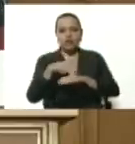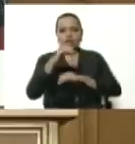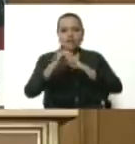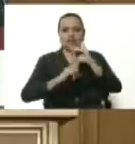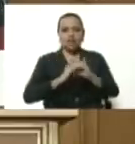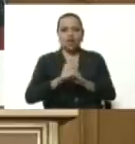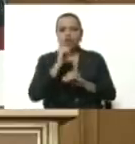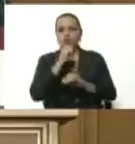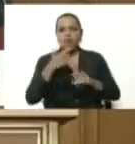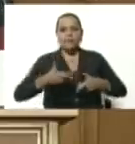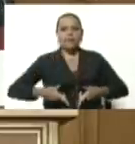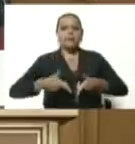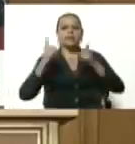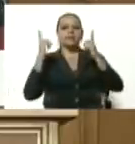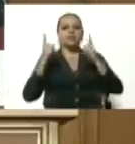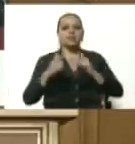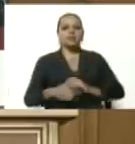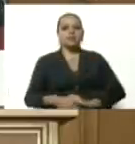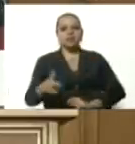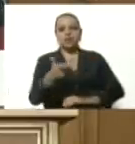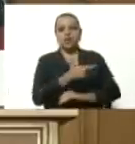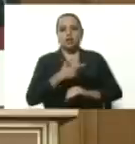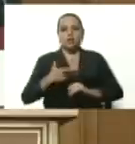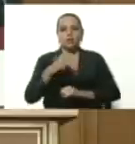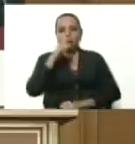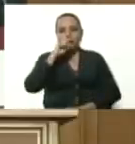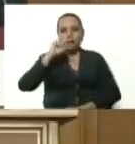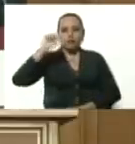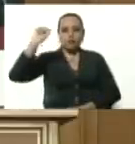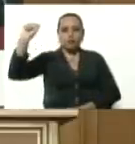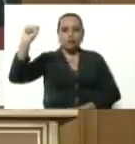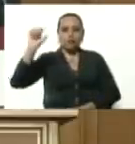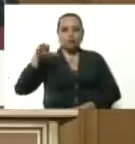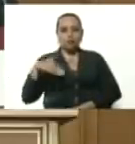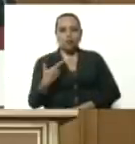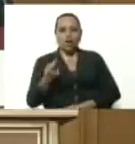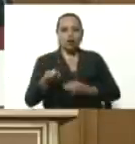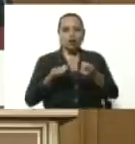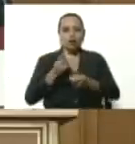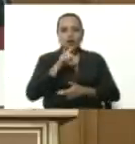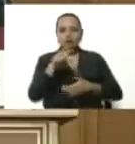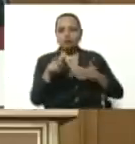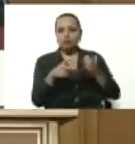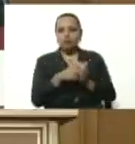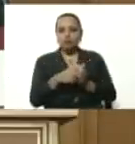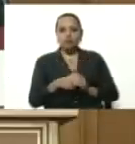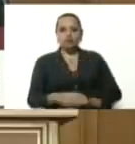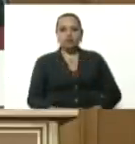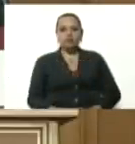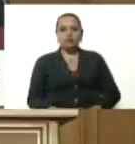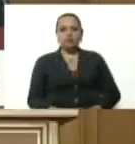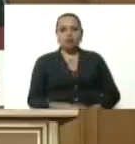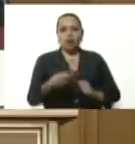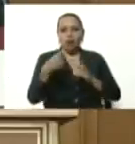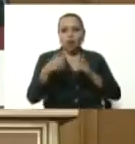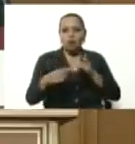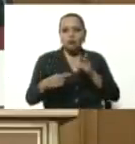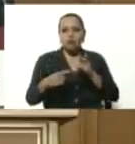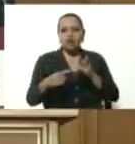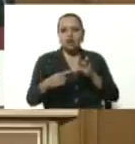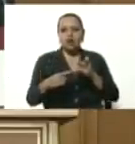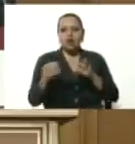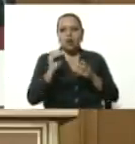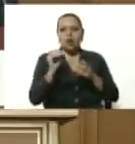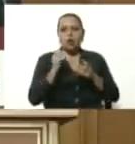impedir que el gobierno de Nicolás Maduro pudiera manejar total o parcialmente insumos, bienes o servicios